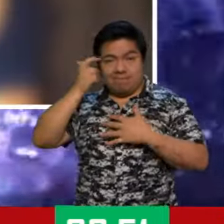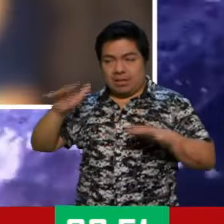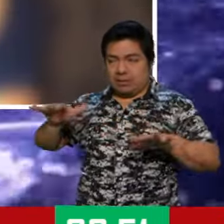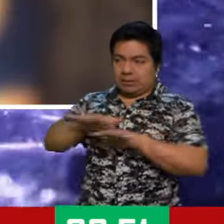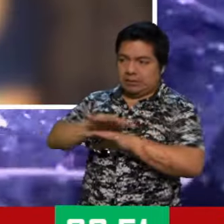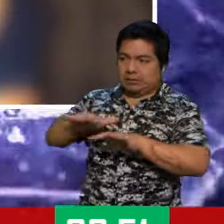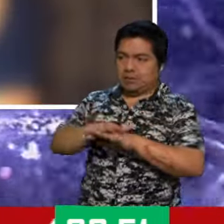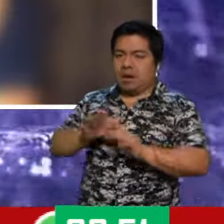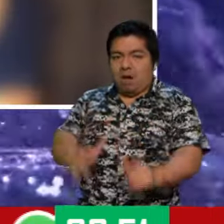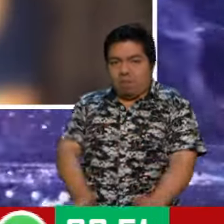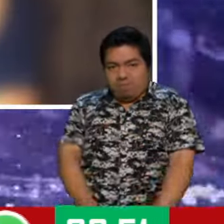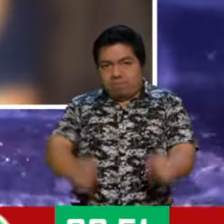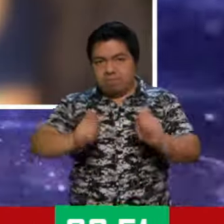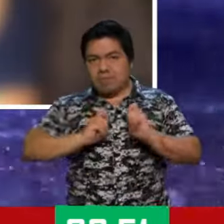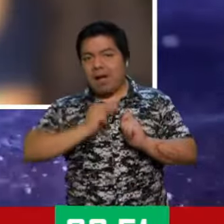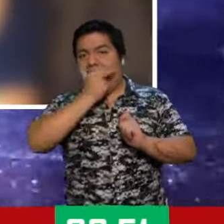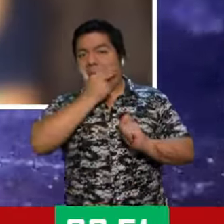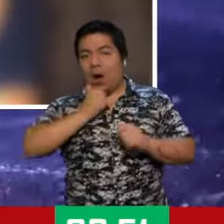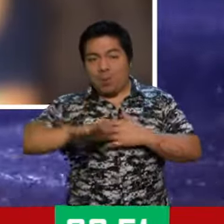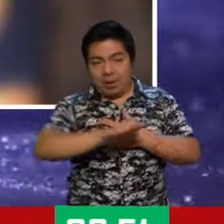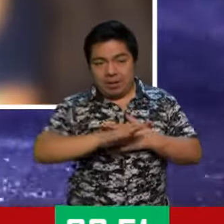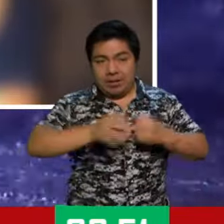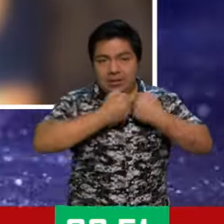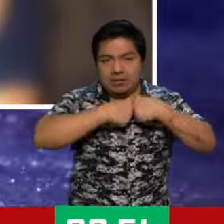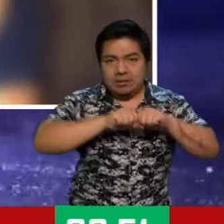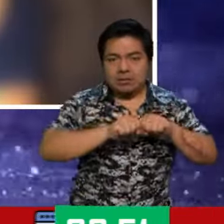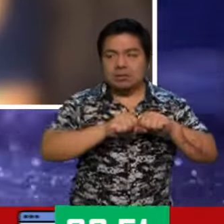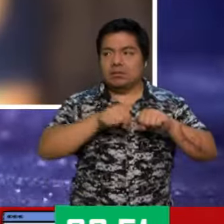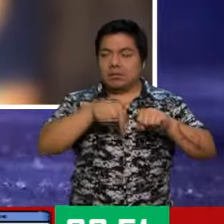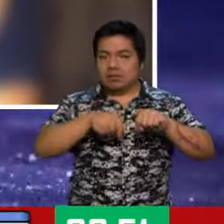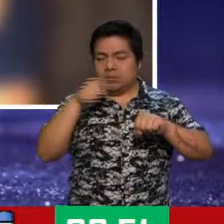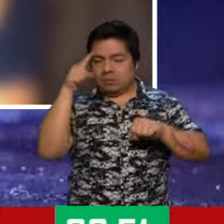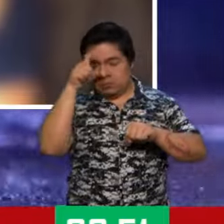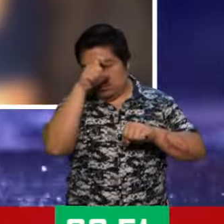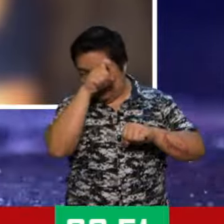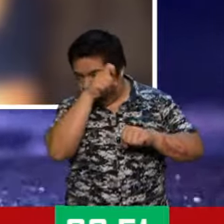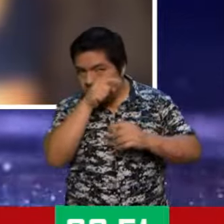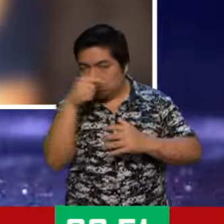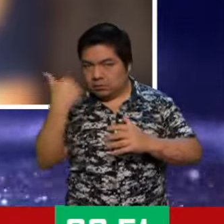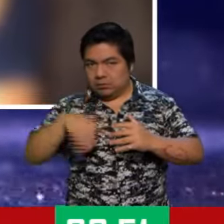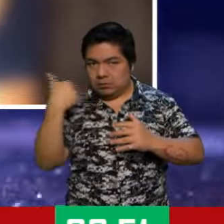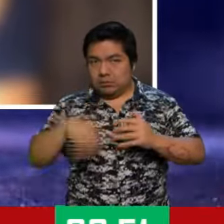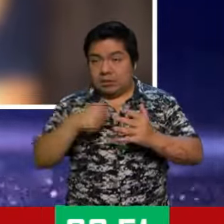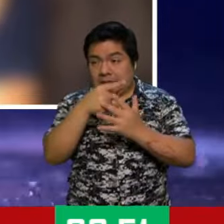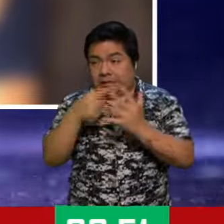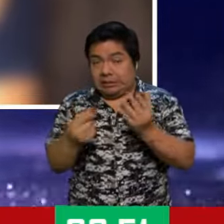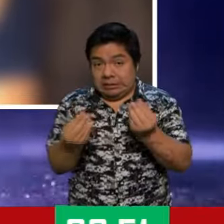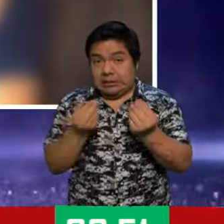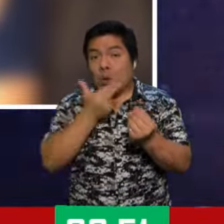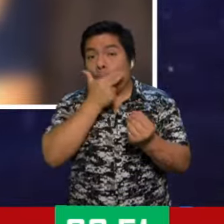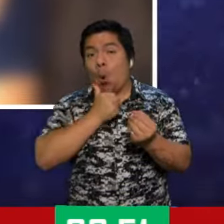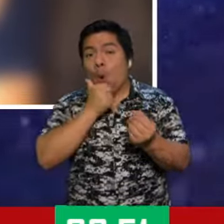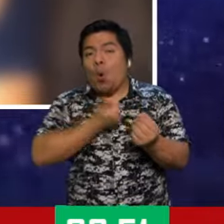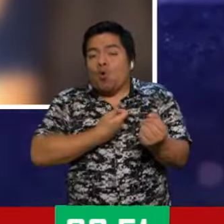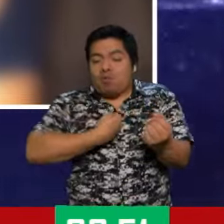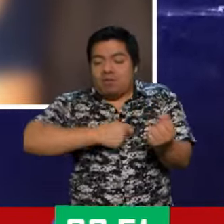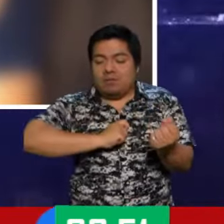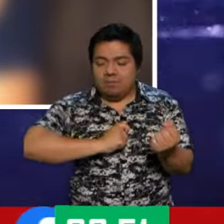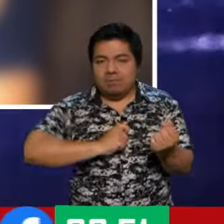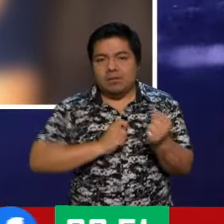tomar el rol de hombre en la sociedad, pues es complicado. Entonces, pues hay muchos hombres trans que resulta que son pues muy,